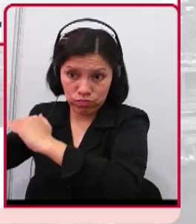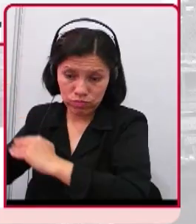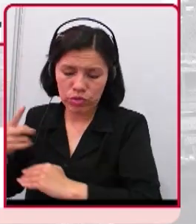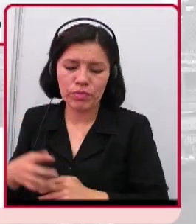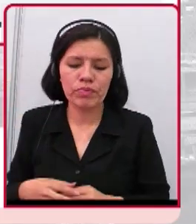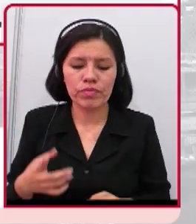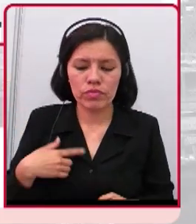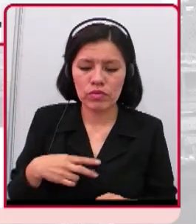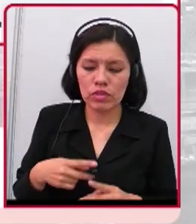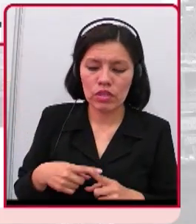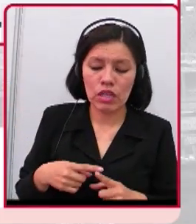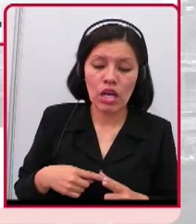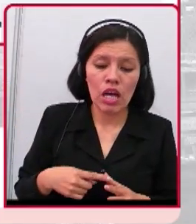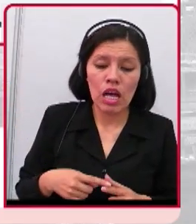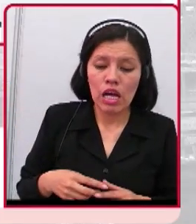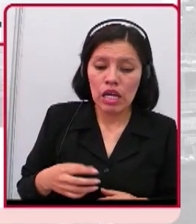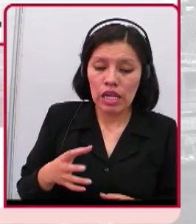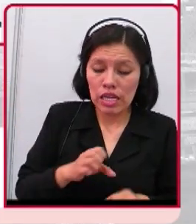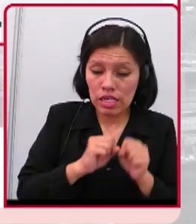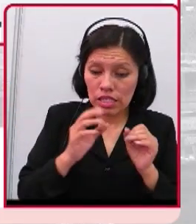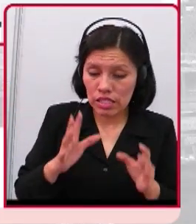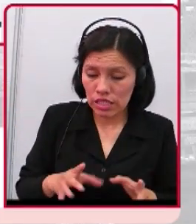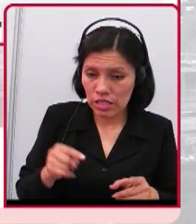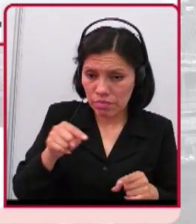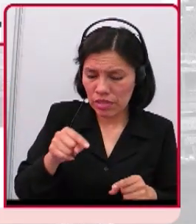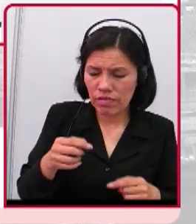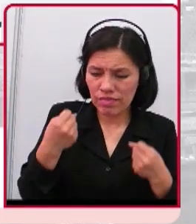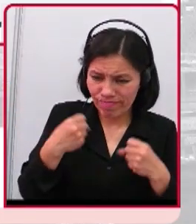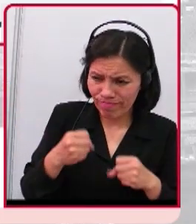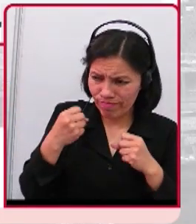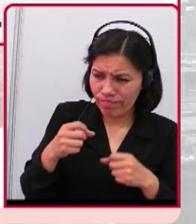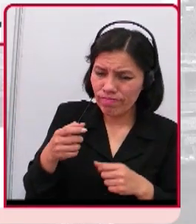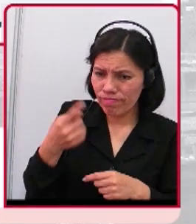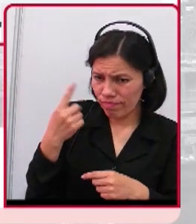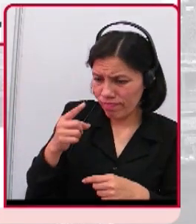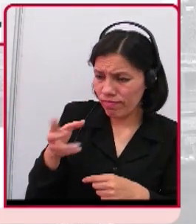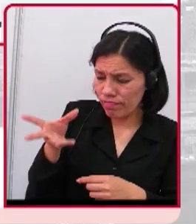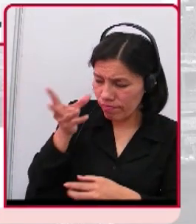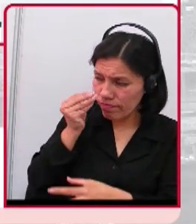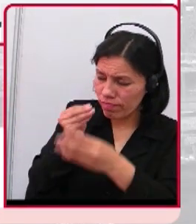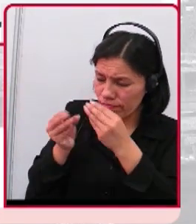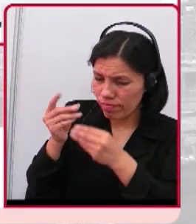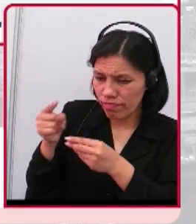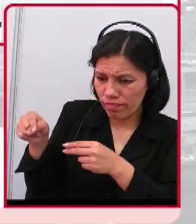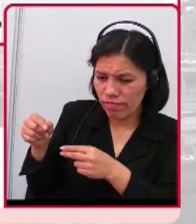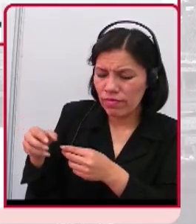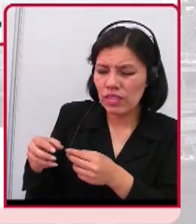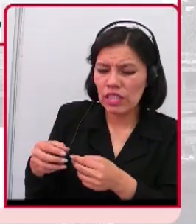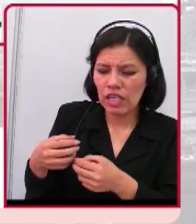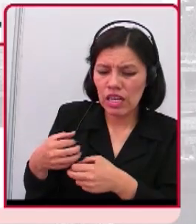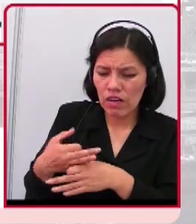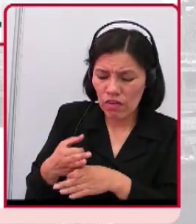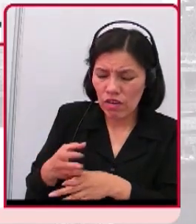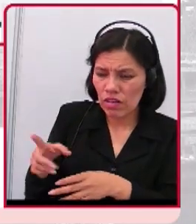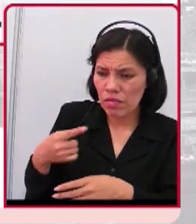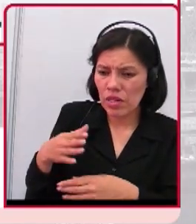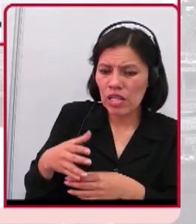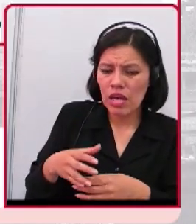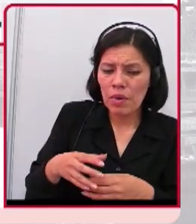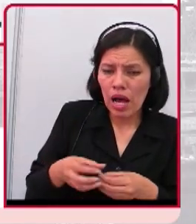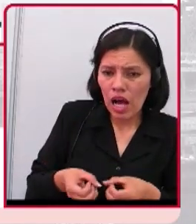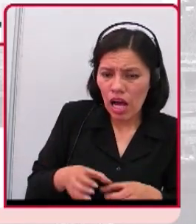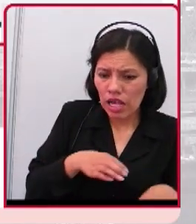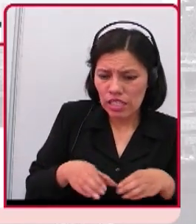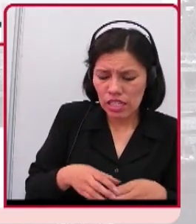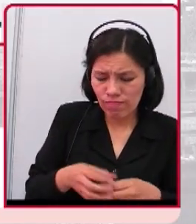la sobrecarga y el sistema va a intentar descargarlo apenas vea las condiciones ideales. En